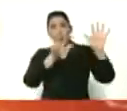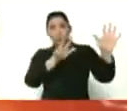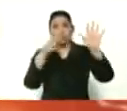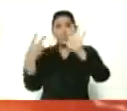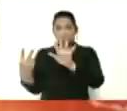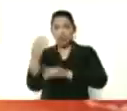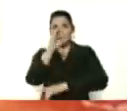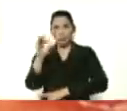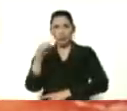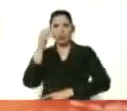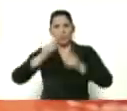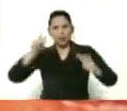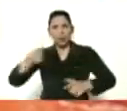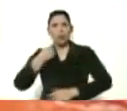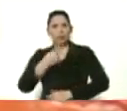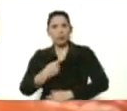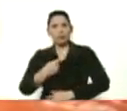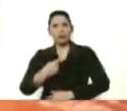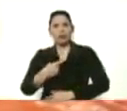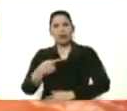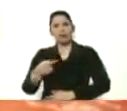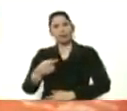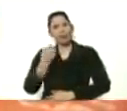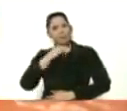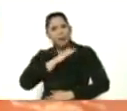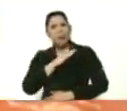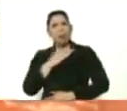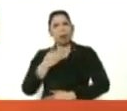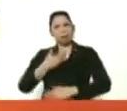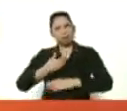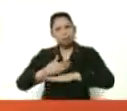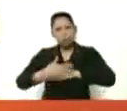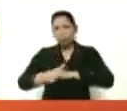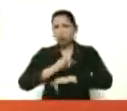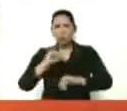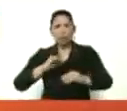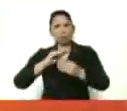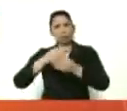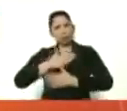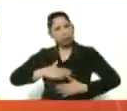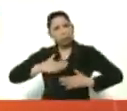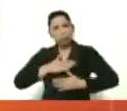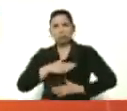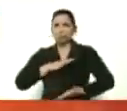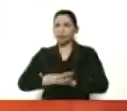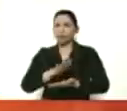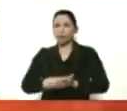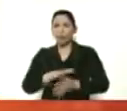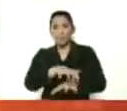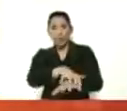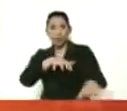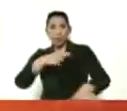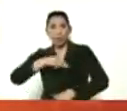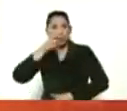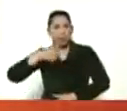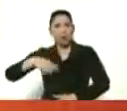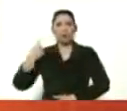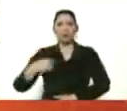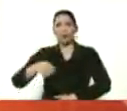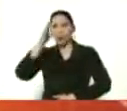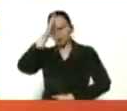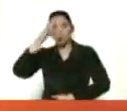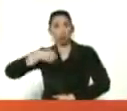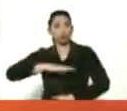87% de la gente dice la pandemia va a pasar, nos vamos a recuperar, soy optimista. La gran mayoría de nuestro pueblo tiene conciencia de dónde